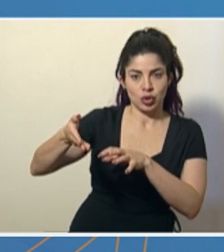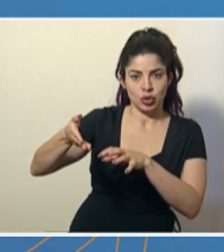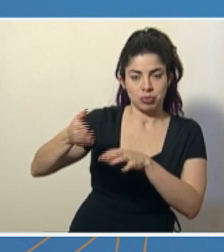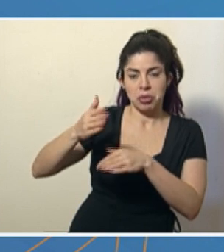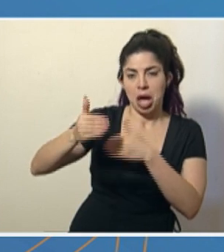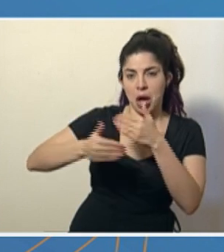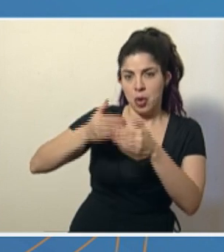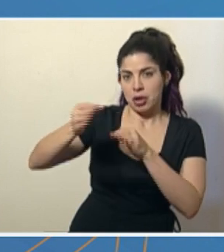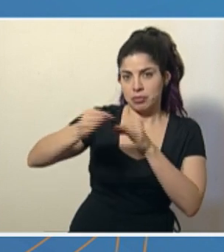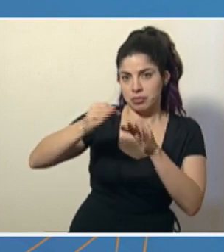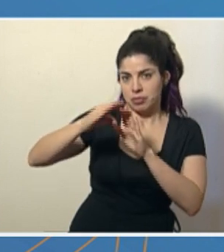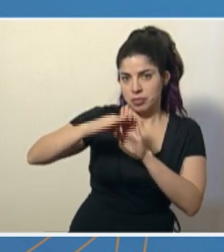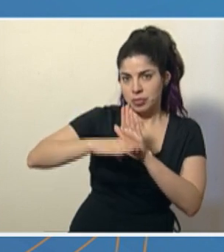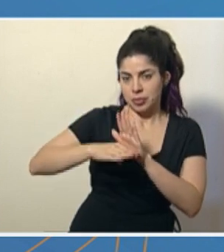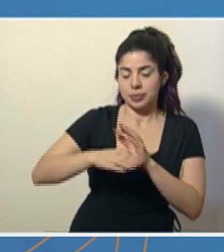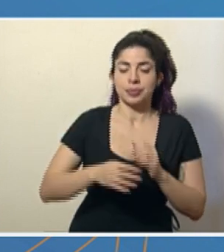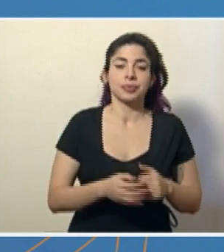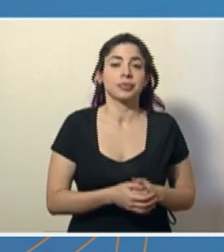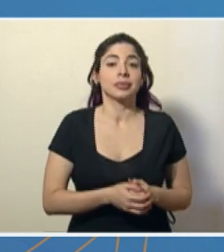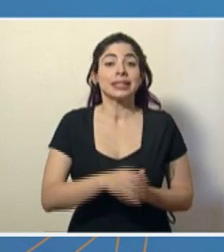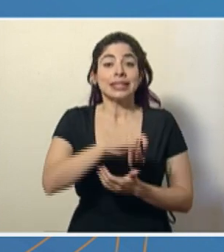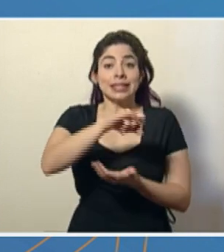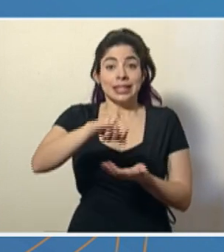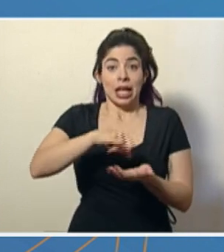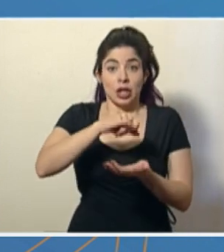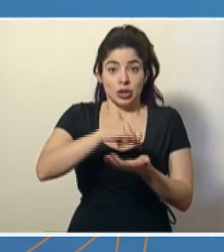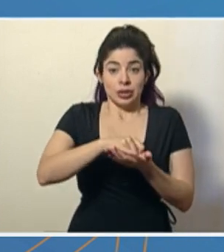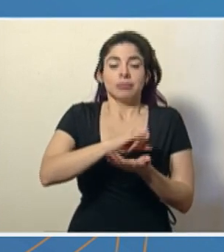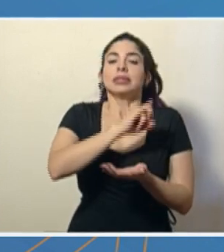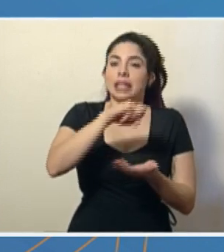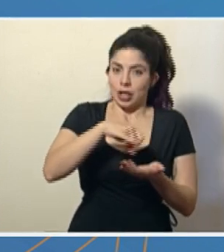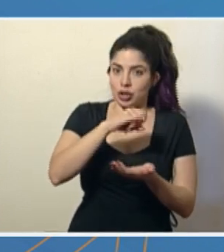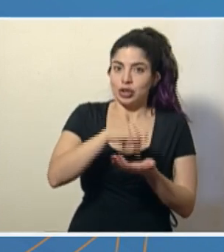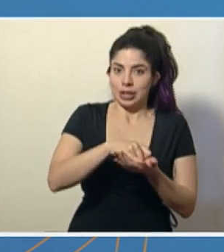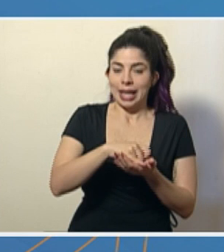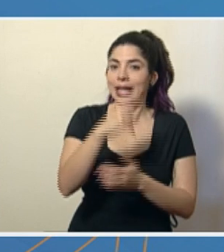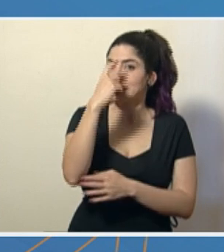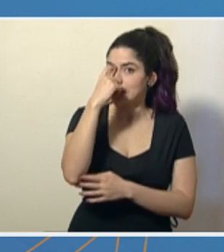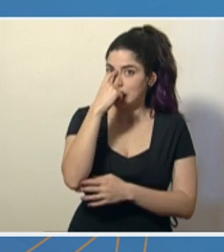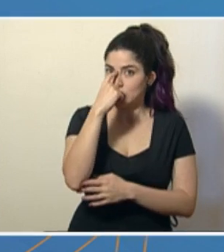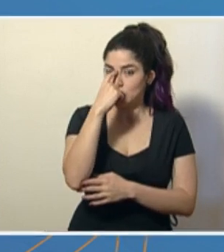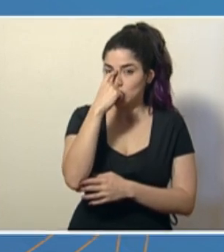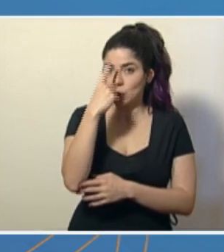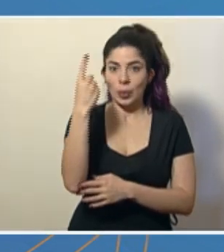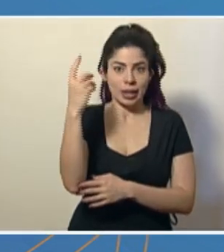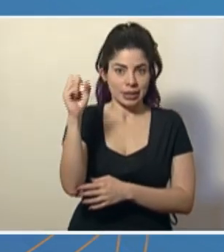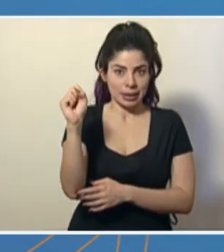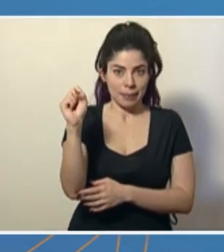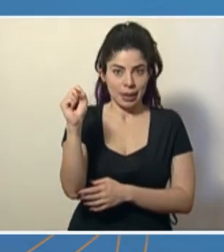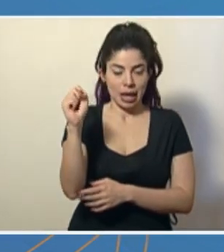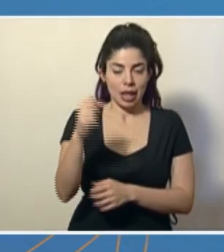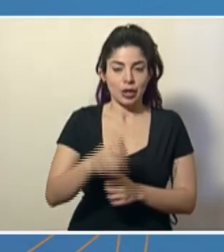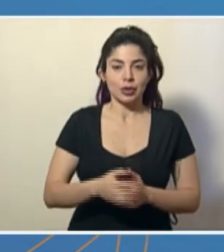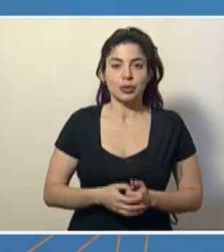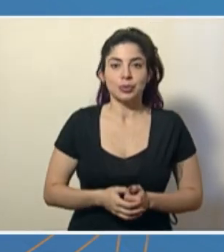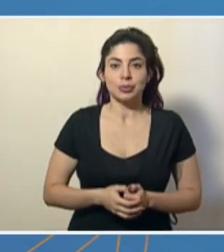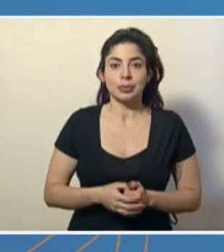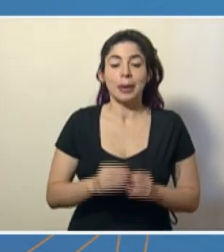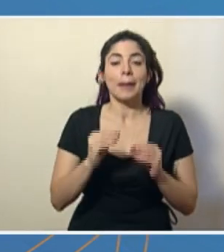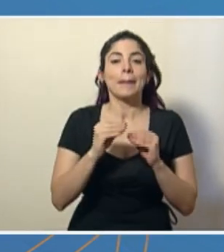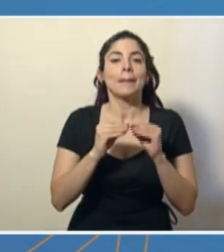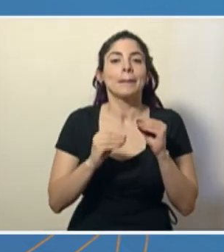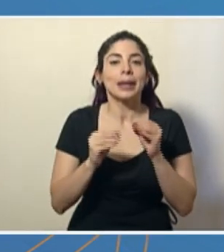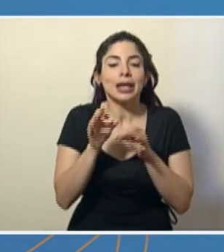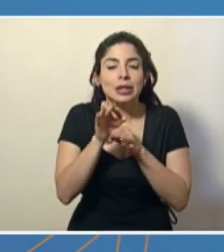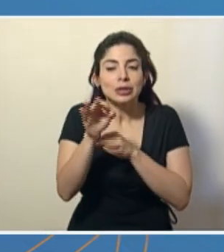que detallaré a continuación. En San José Escazú, Desamparados, excepto